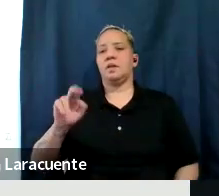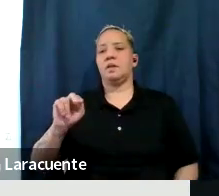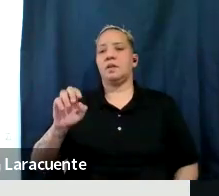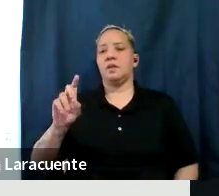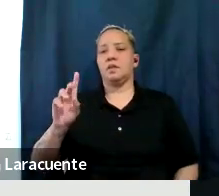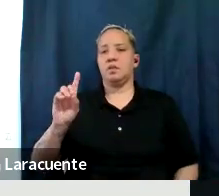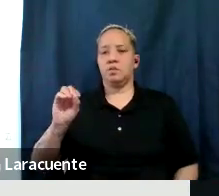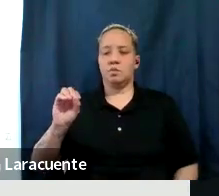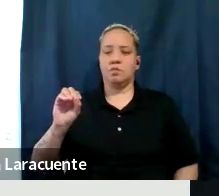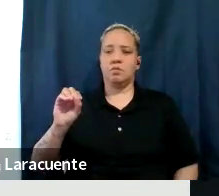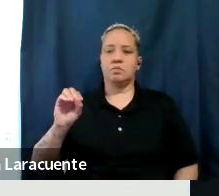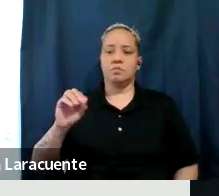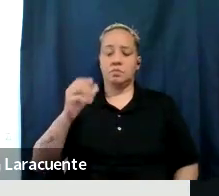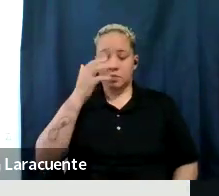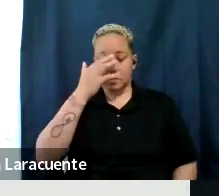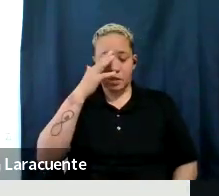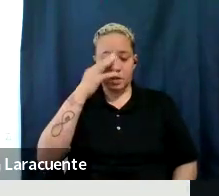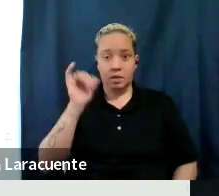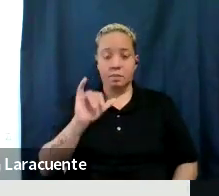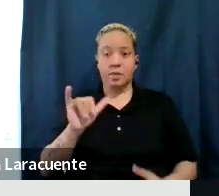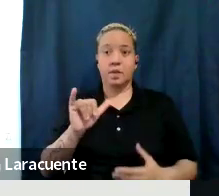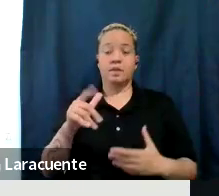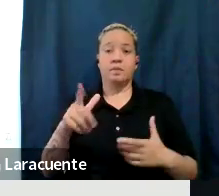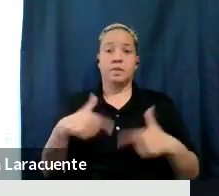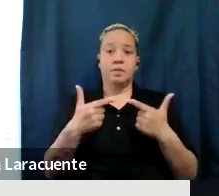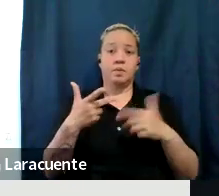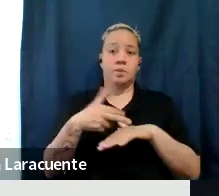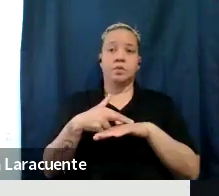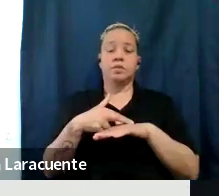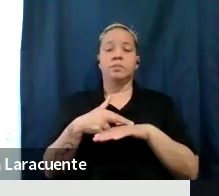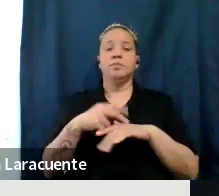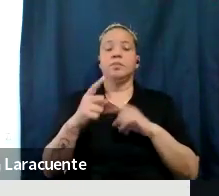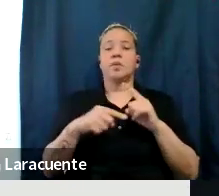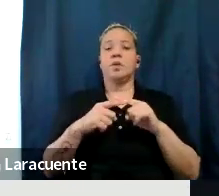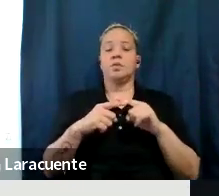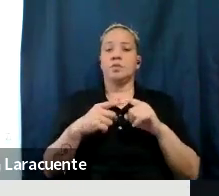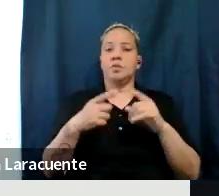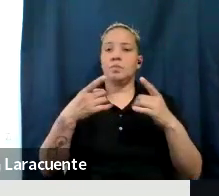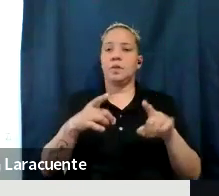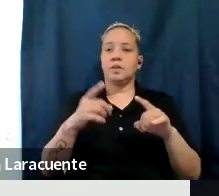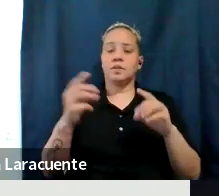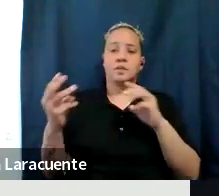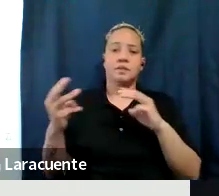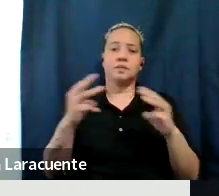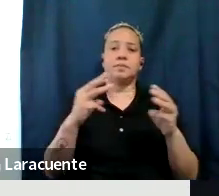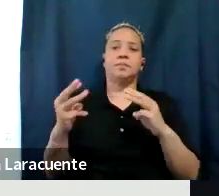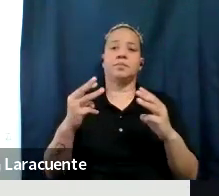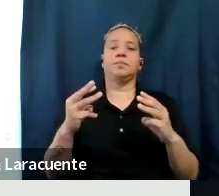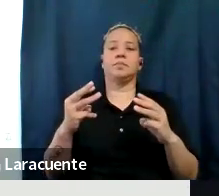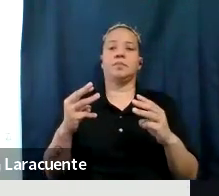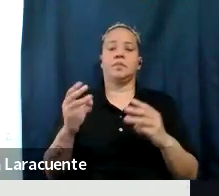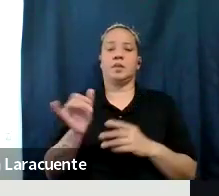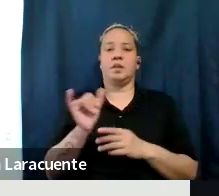exiliado en Puerto Rico y que cuando estalla la guerra, pues él tomará también el camino